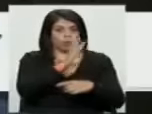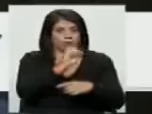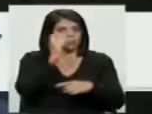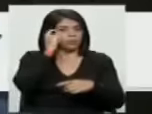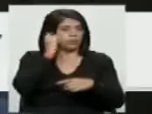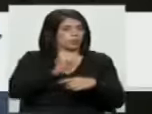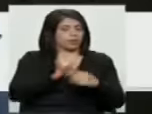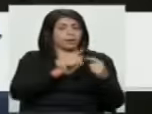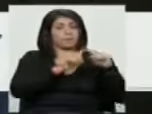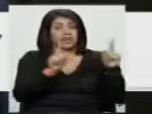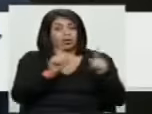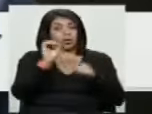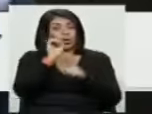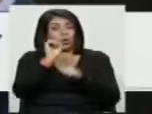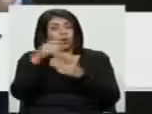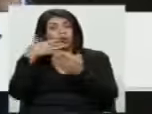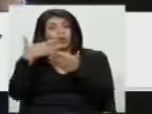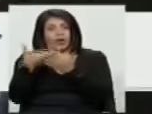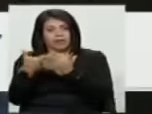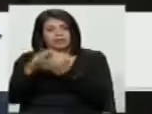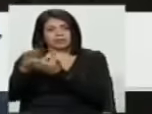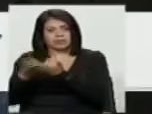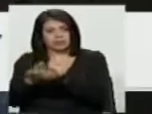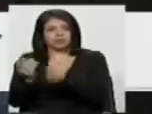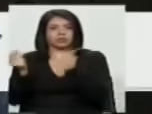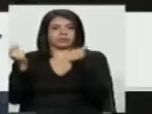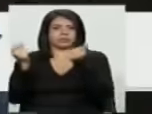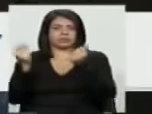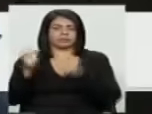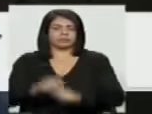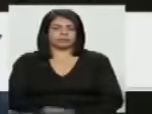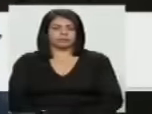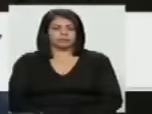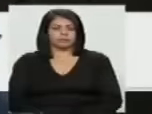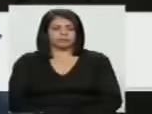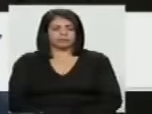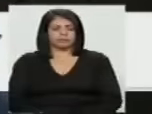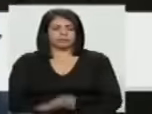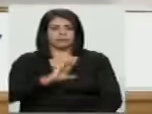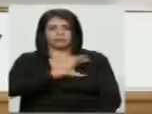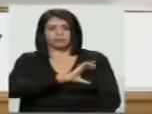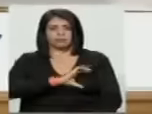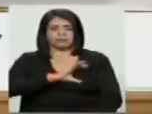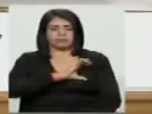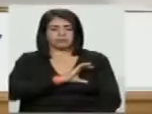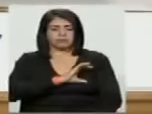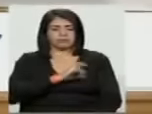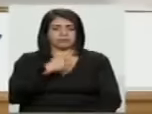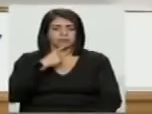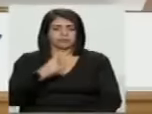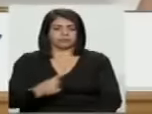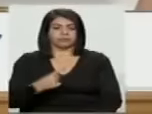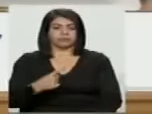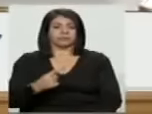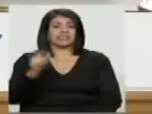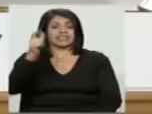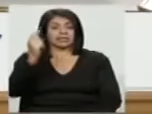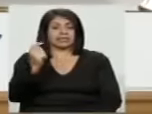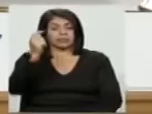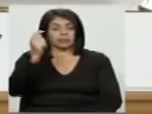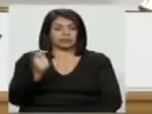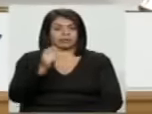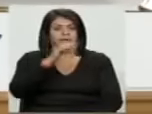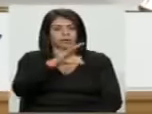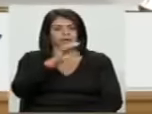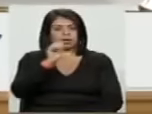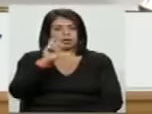la fecha que sea, o hasta que se resuelva. Comisión General, diputado Correa, diputado Rondón, diputada Carolina